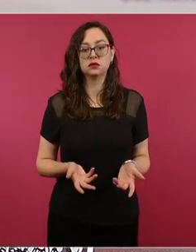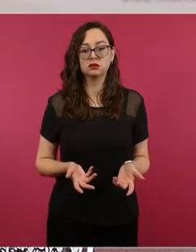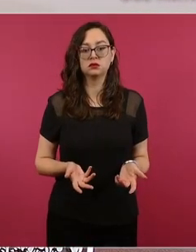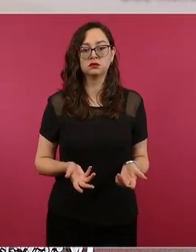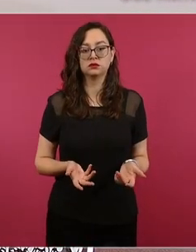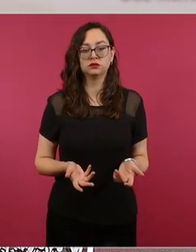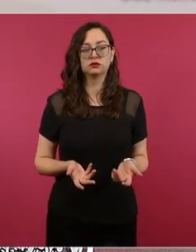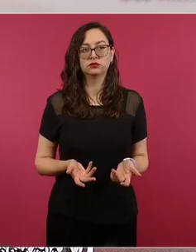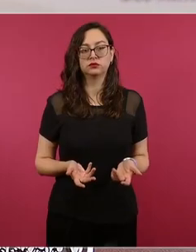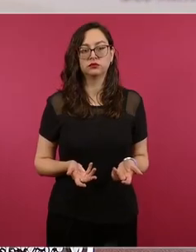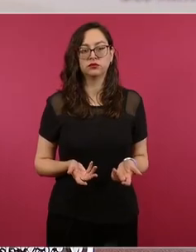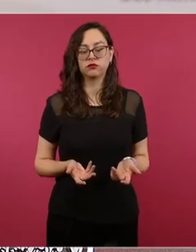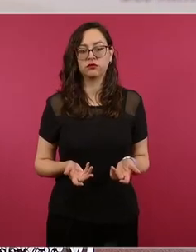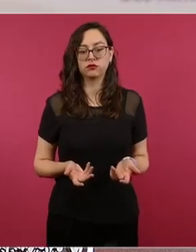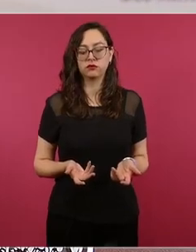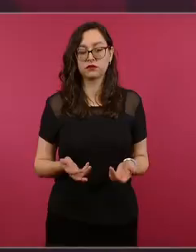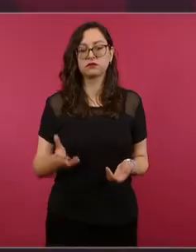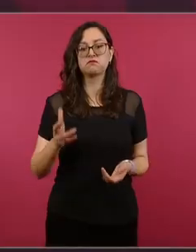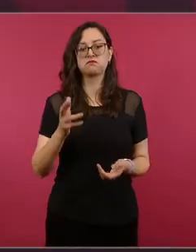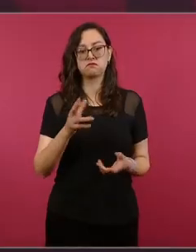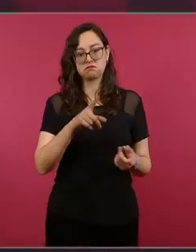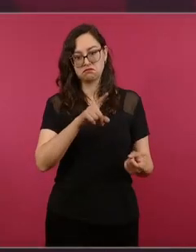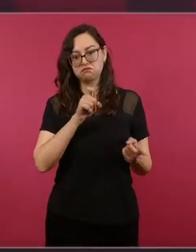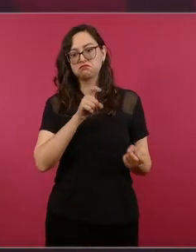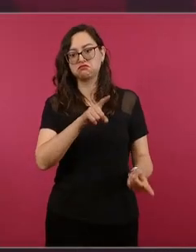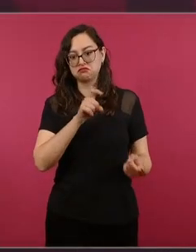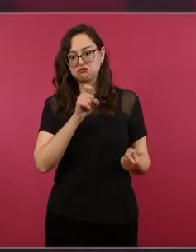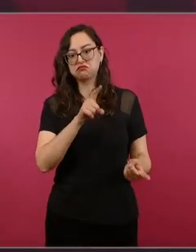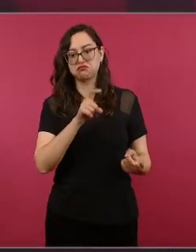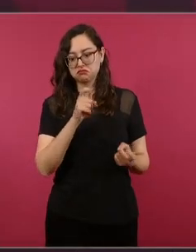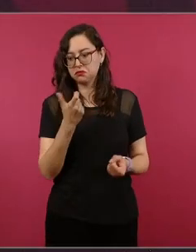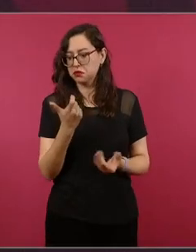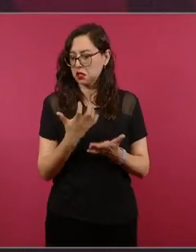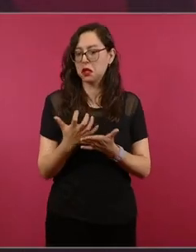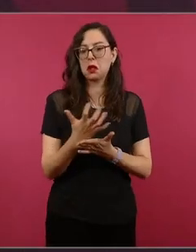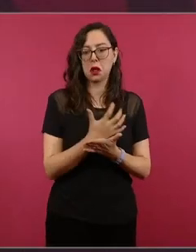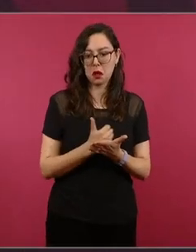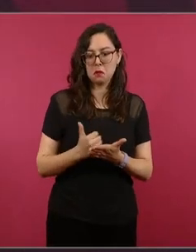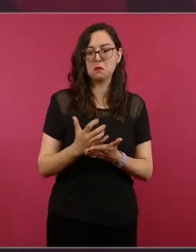muy buena rentabilidad, utilidades,